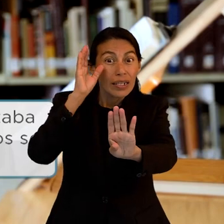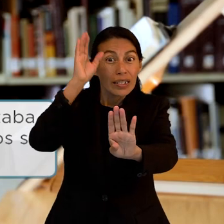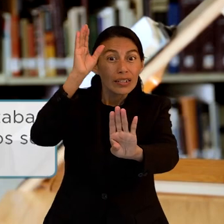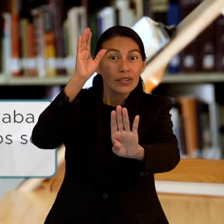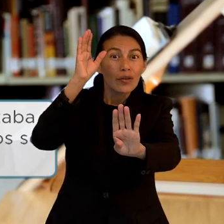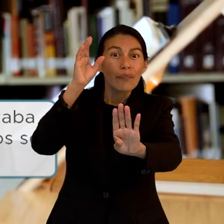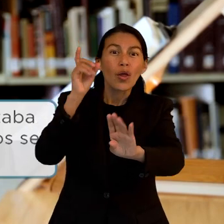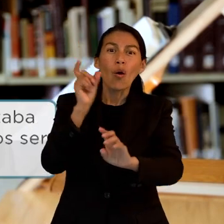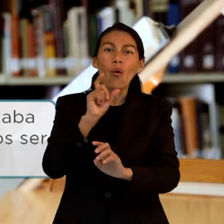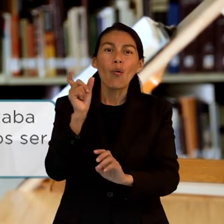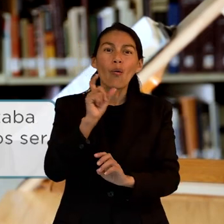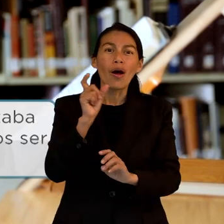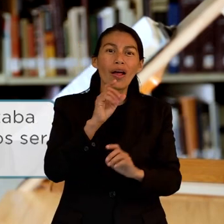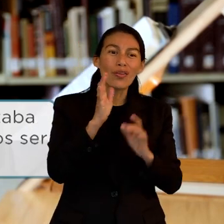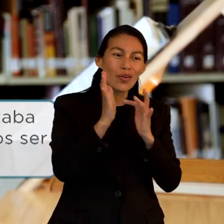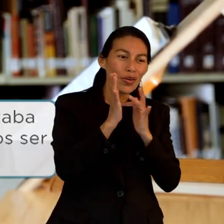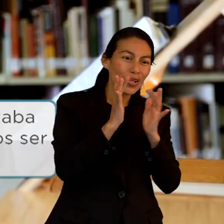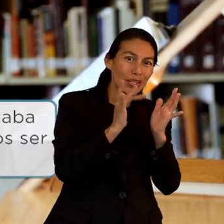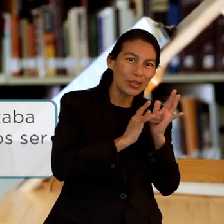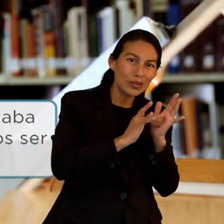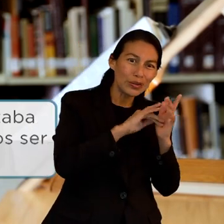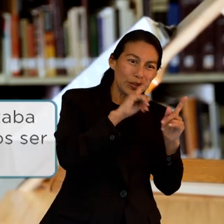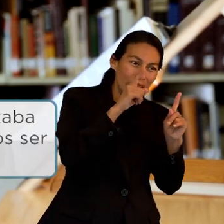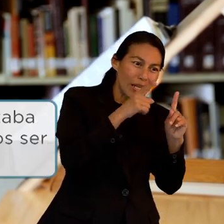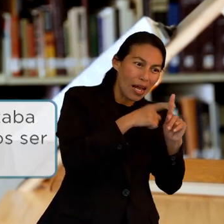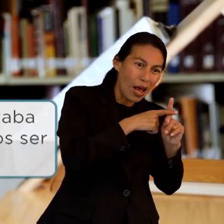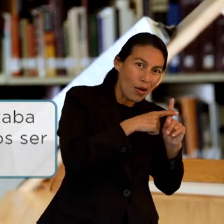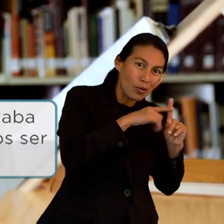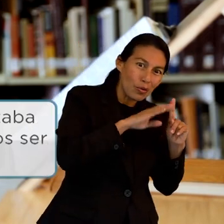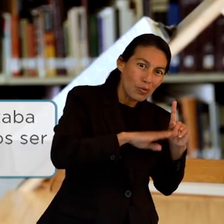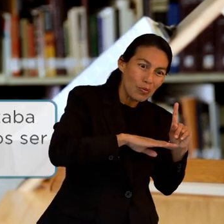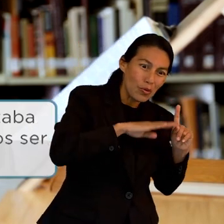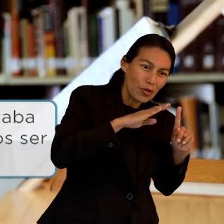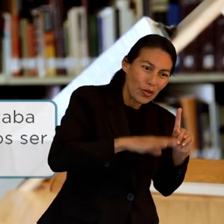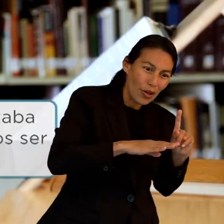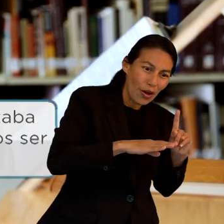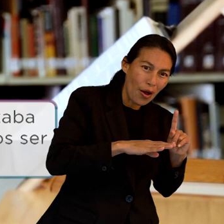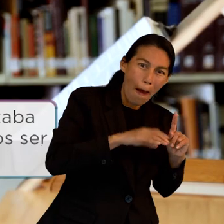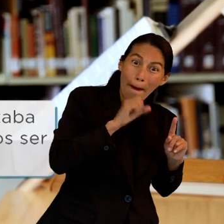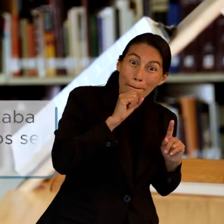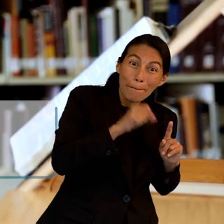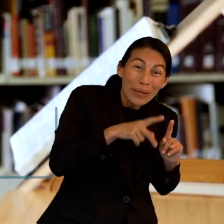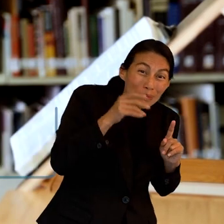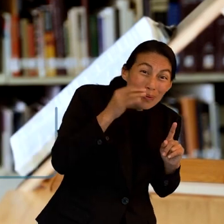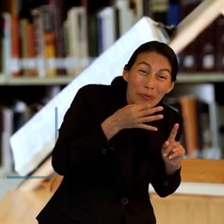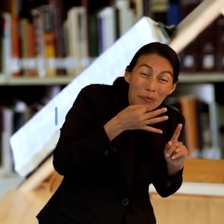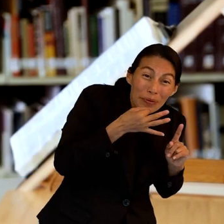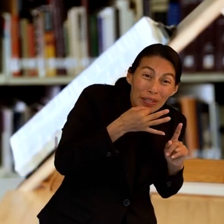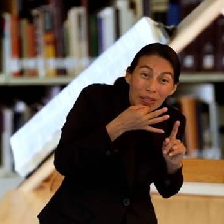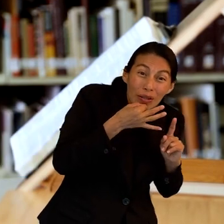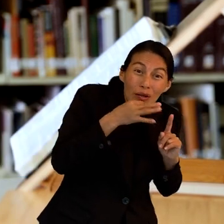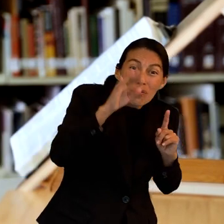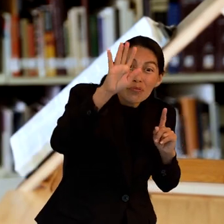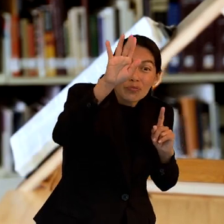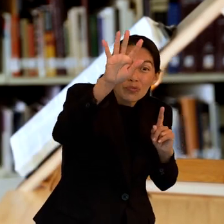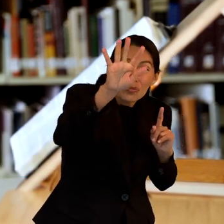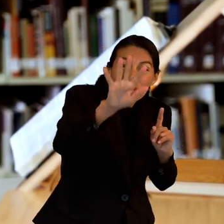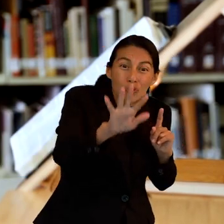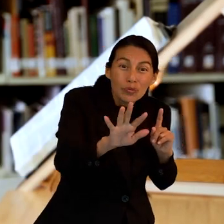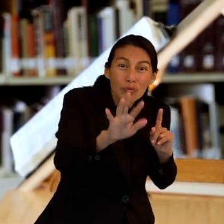dos partes de arriba a abajo al momento que señor expirado cruz es muy importante entender que